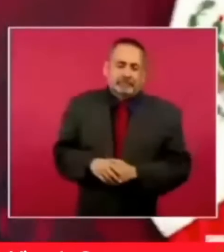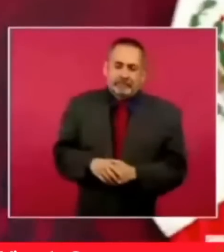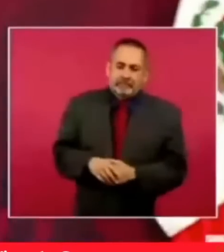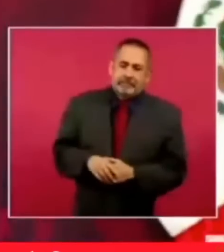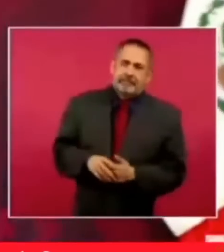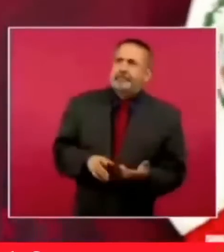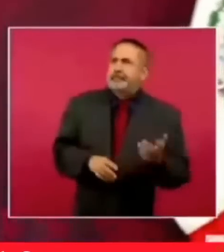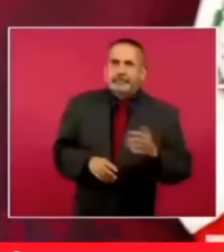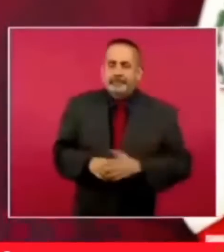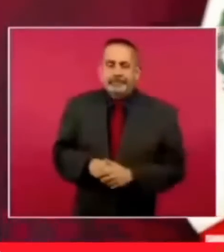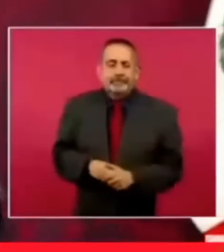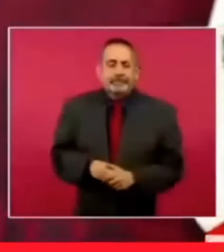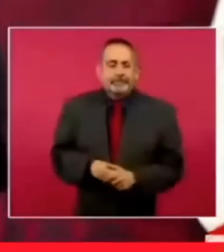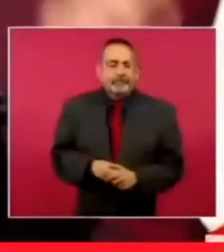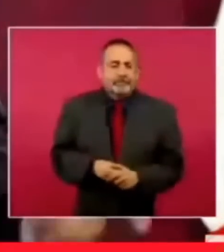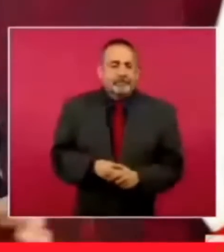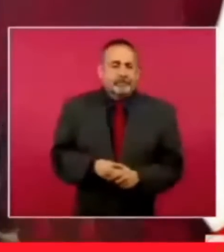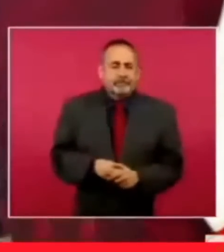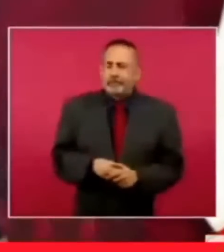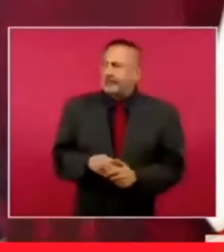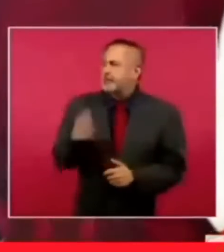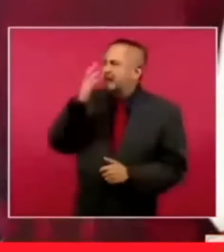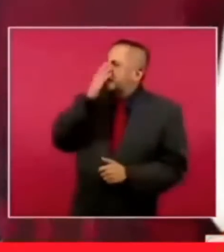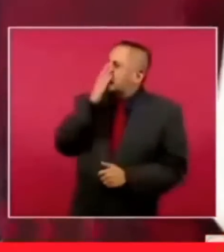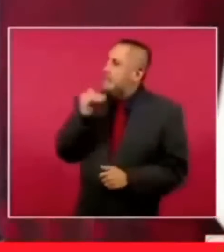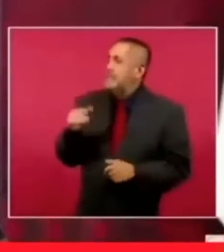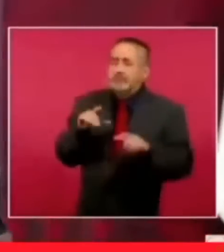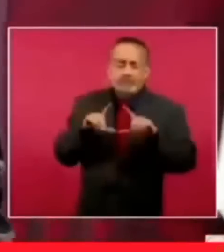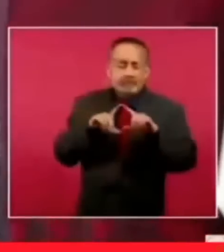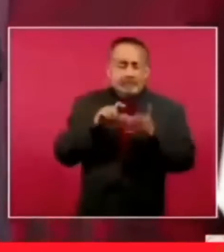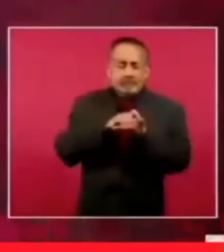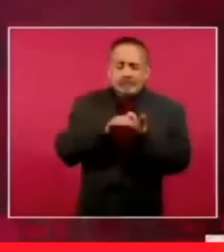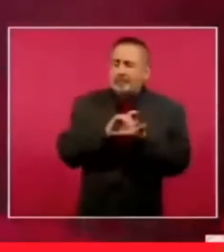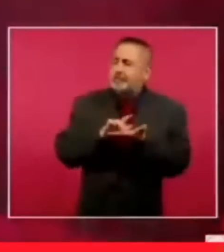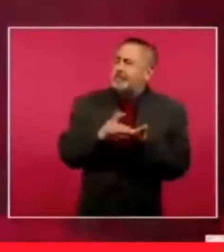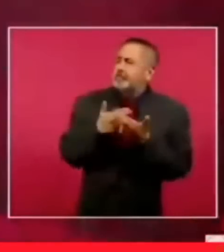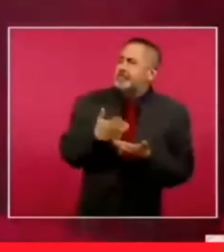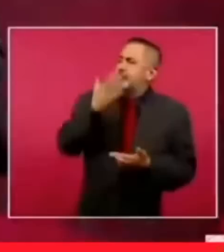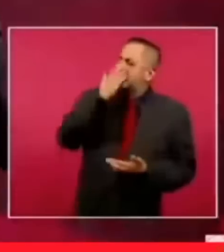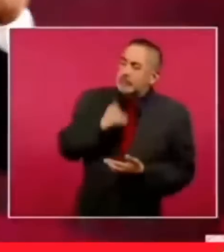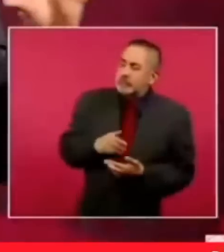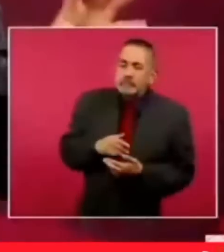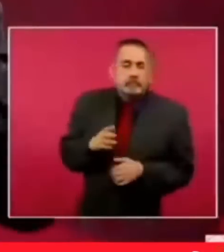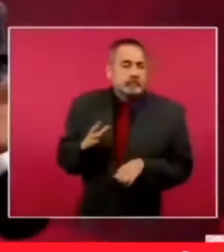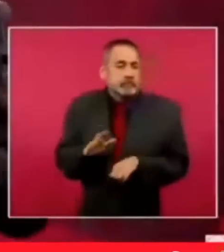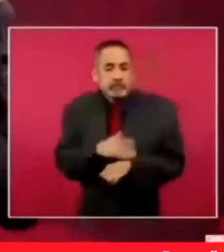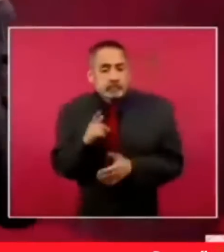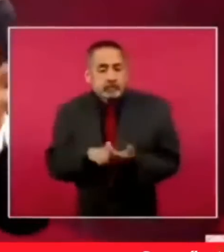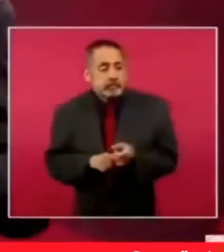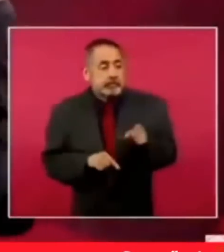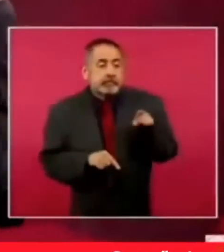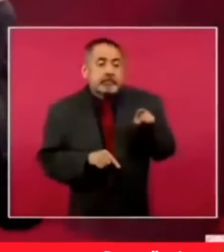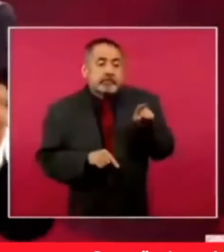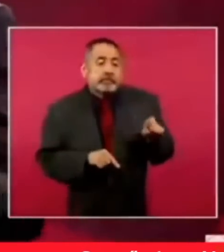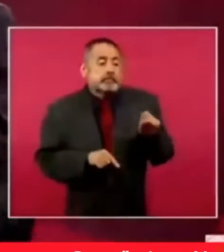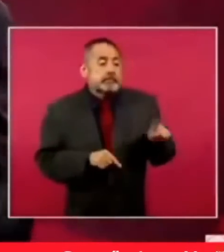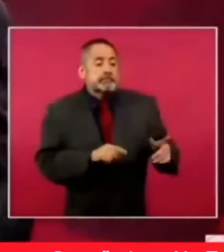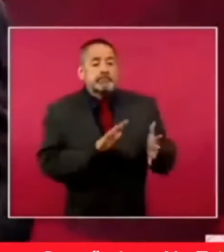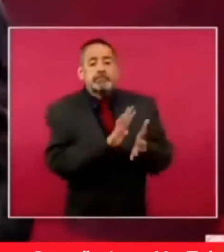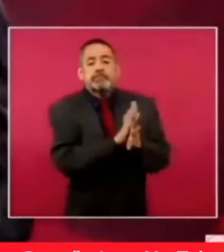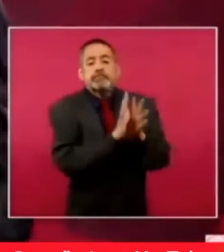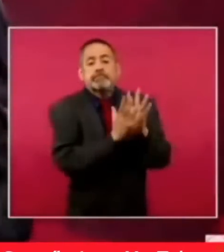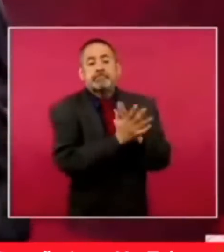responde, ¿no? Que no hay abasto, porque ellos estaban metidos, eran parte,